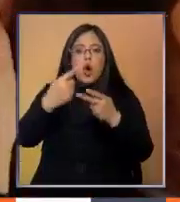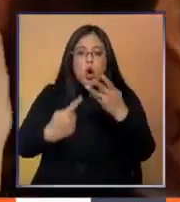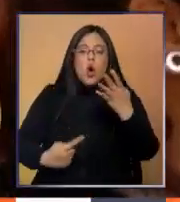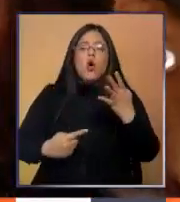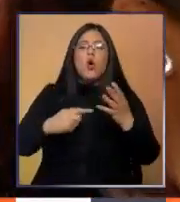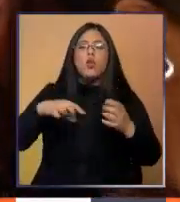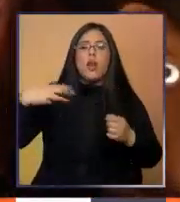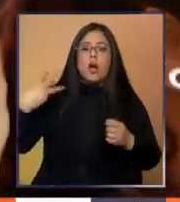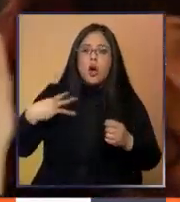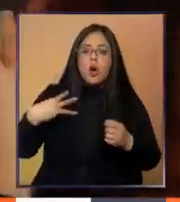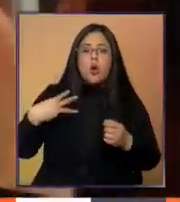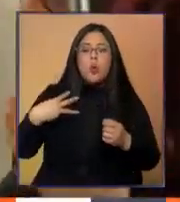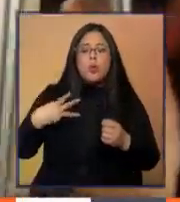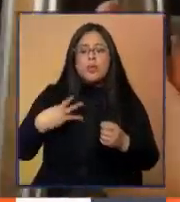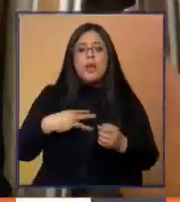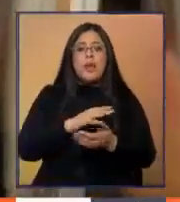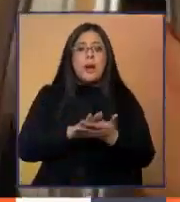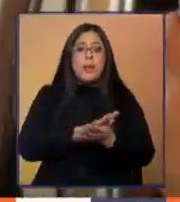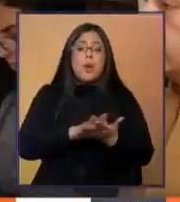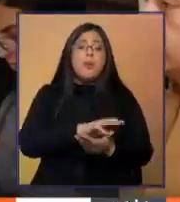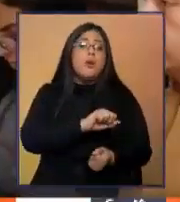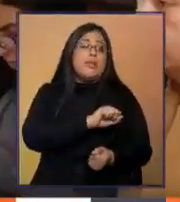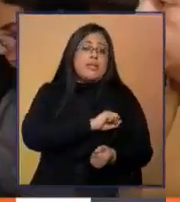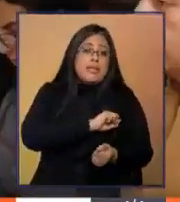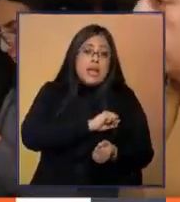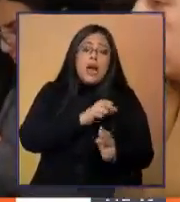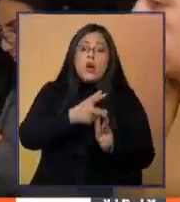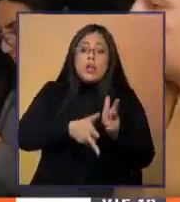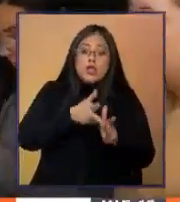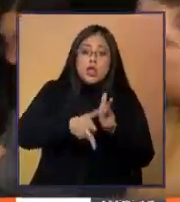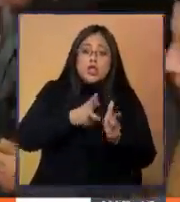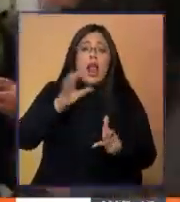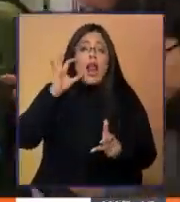Estación Central y Las Condes. Todo para evitar que